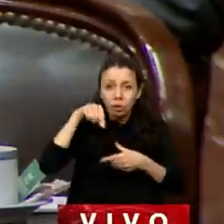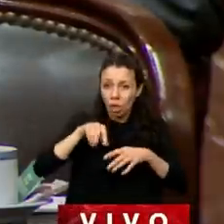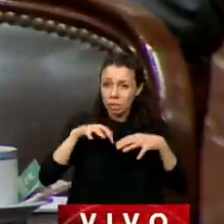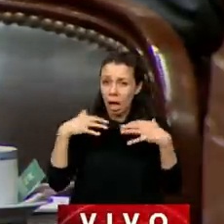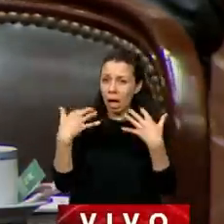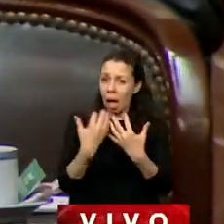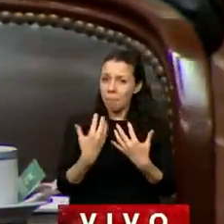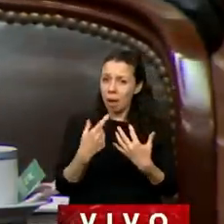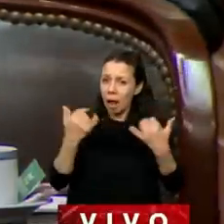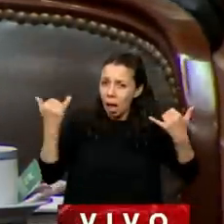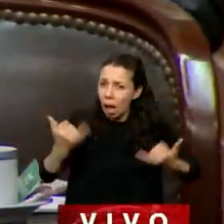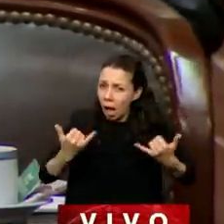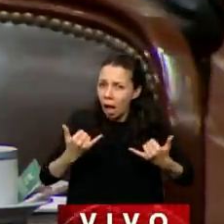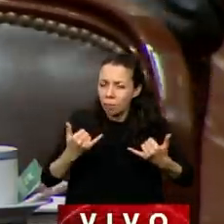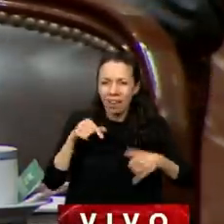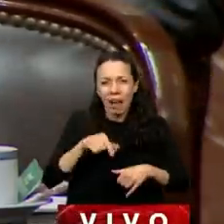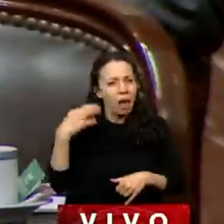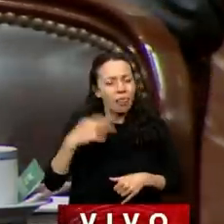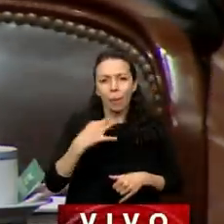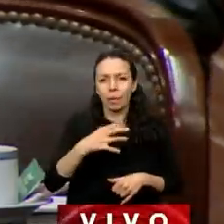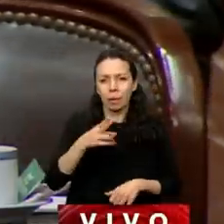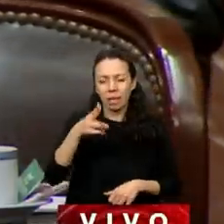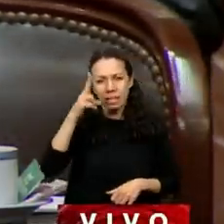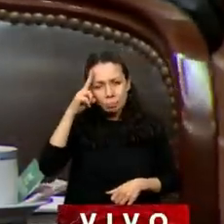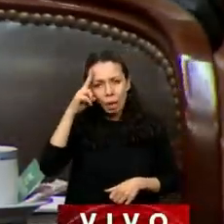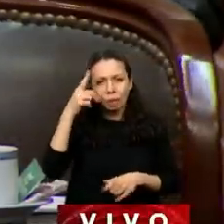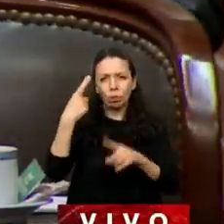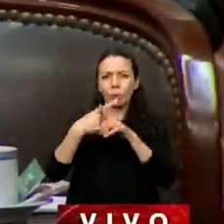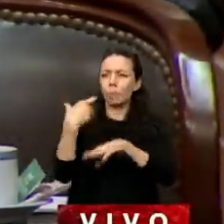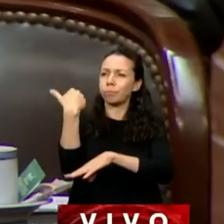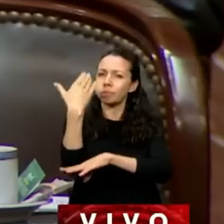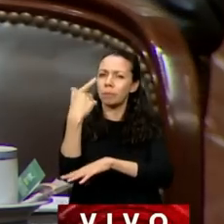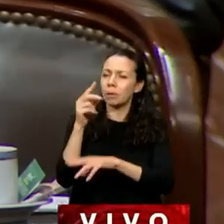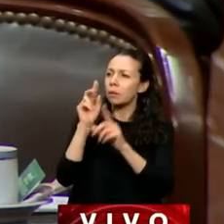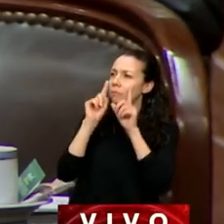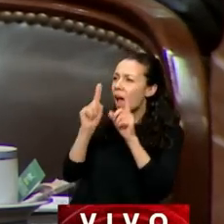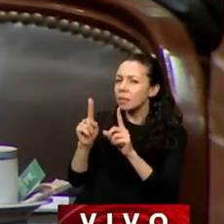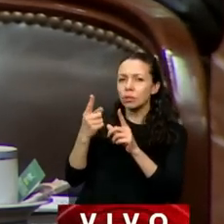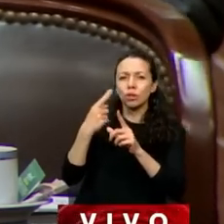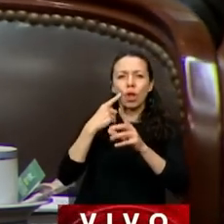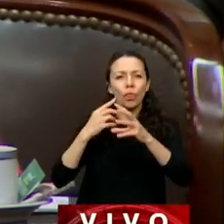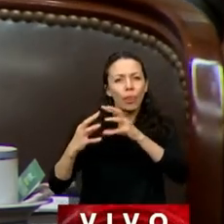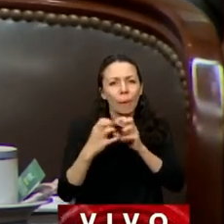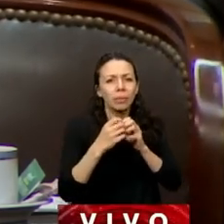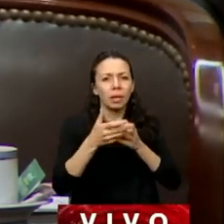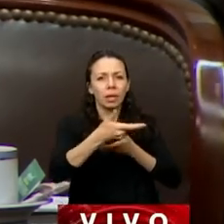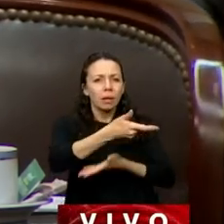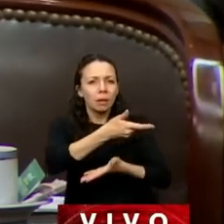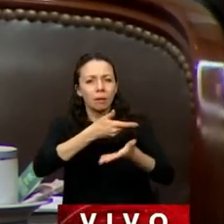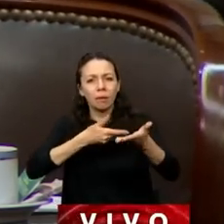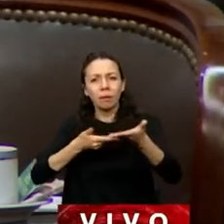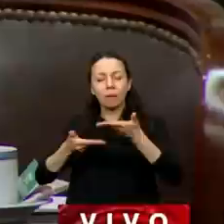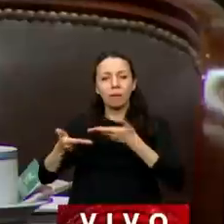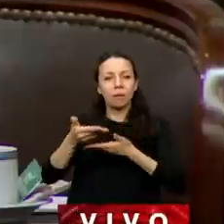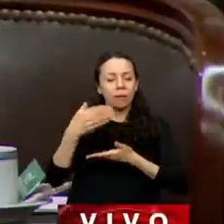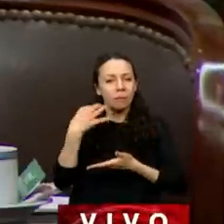primar el respeto por la palabra, honrar la palabra, escucharnos, debatir, pero vemos